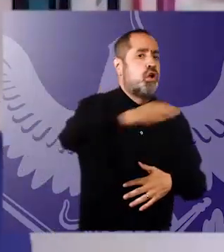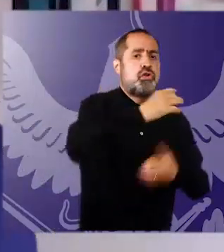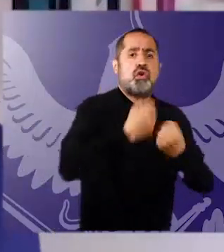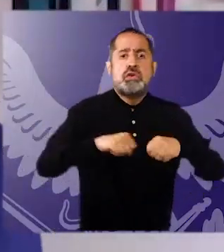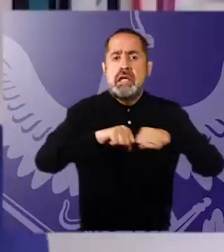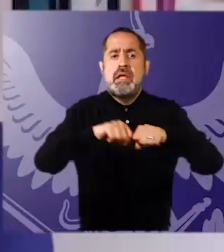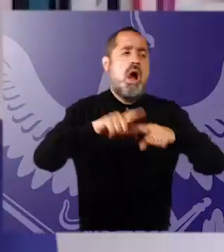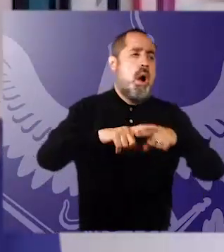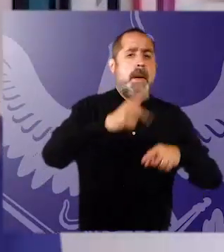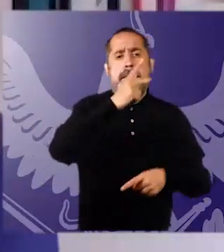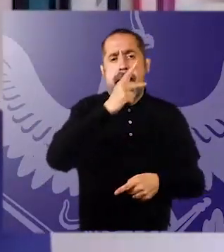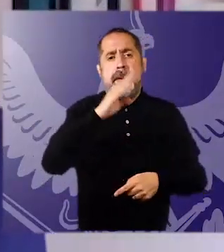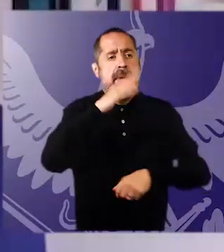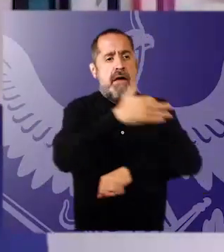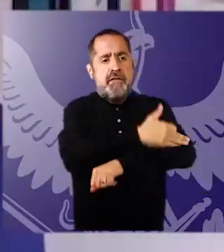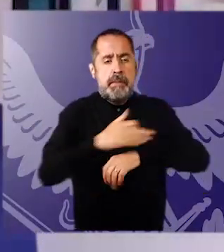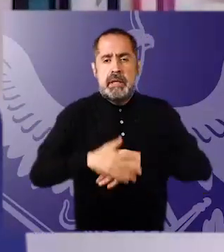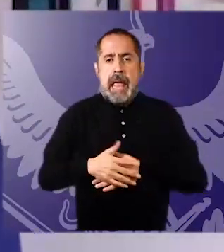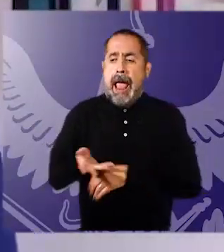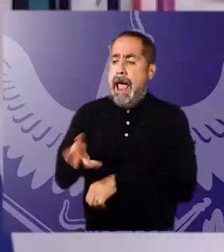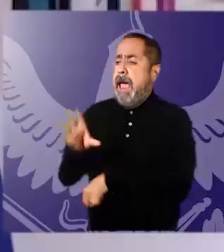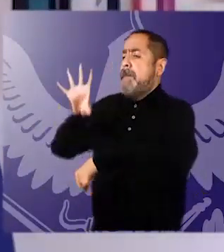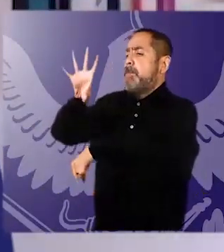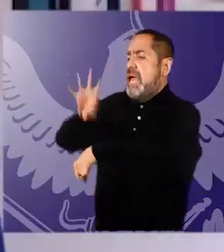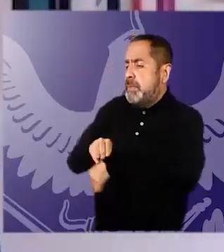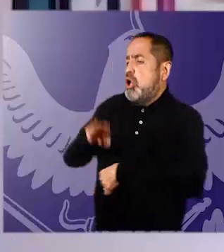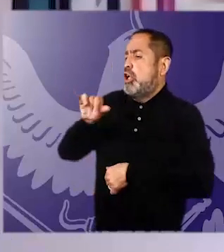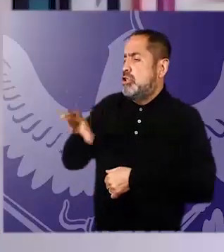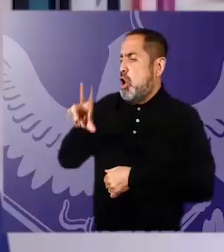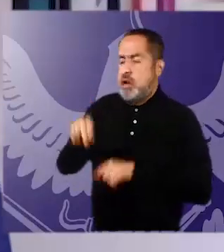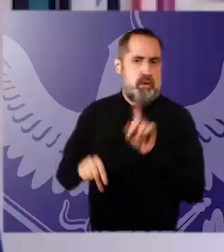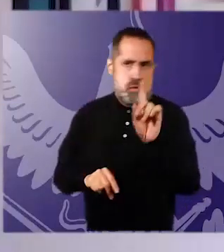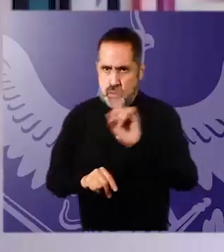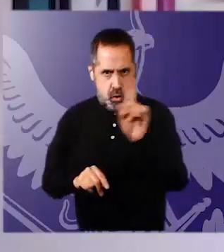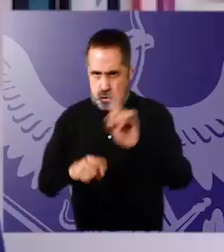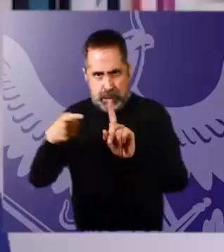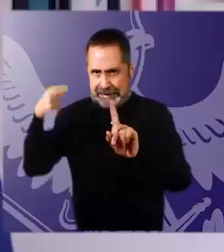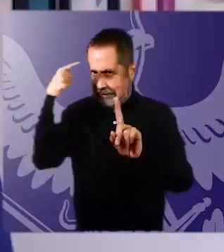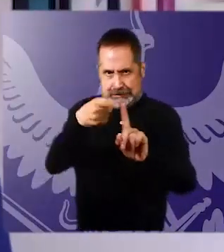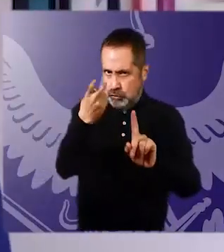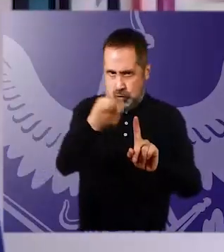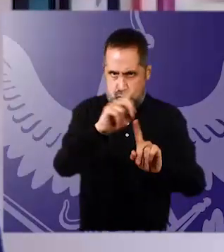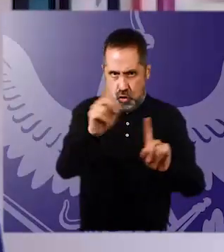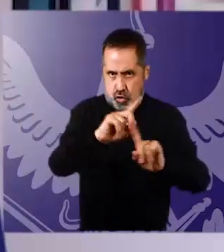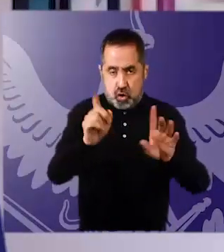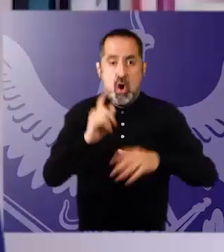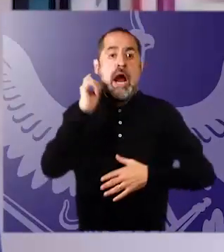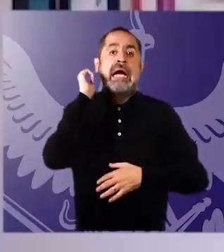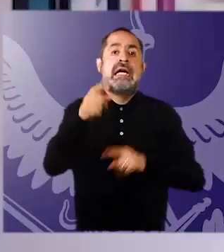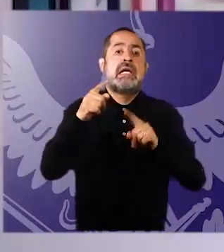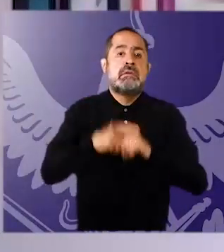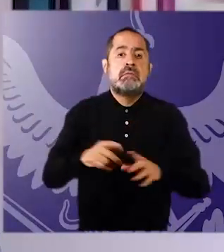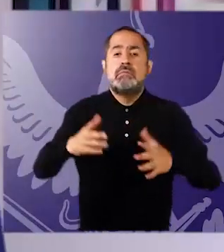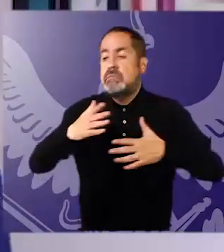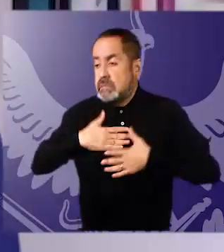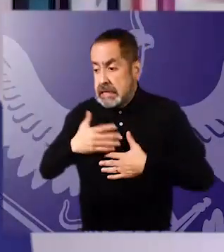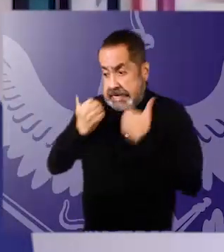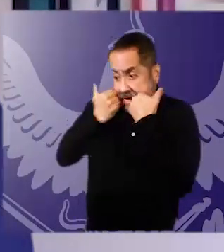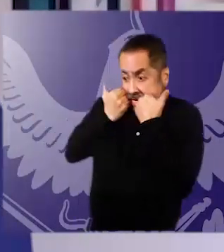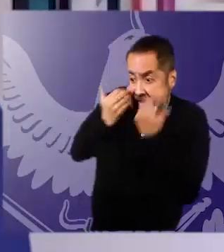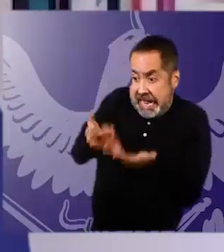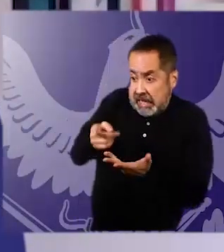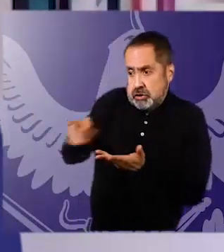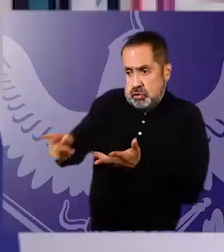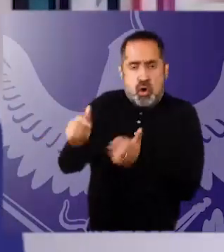sociedad o como madres y padres de familia les permitimos o no ejercer su vida sexual. La cuestión es